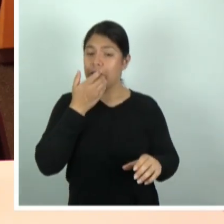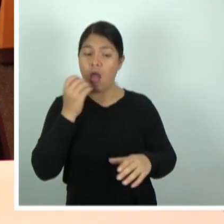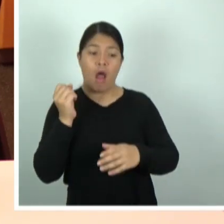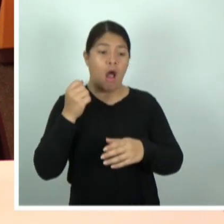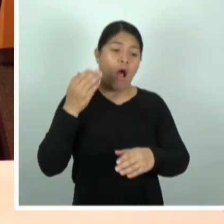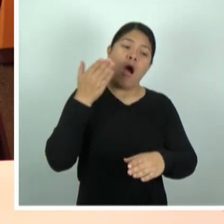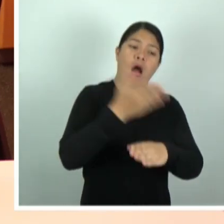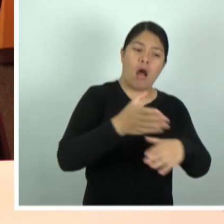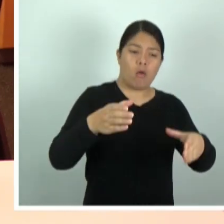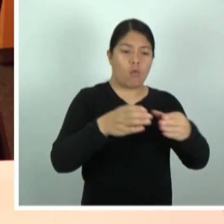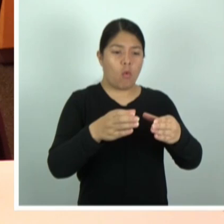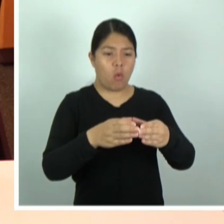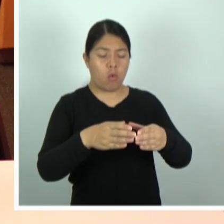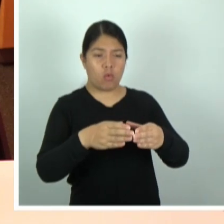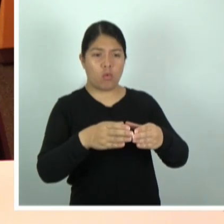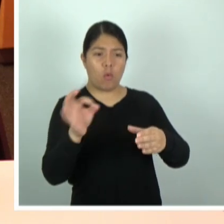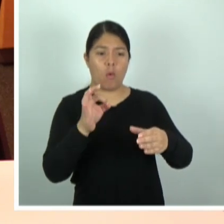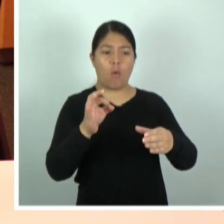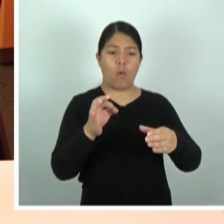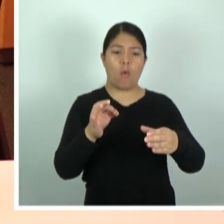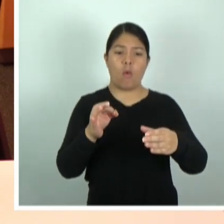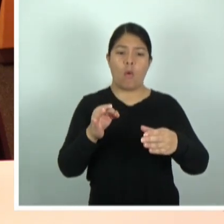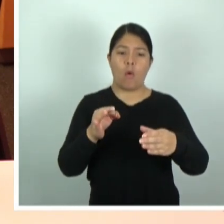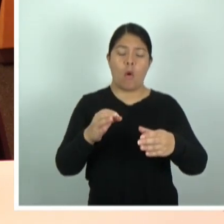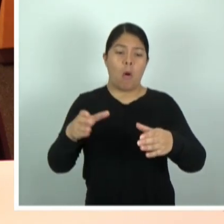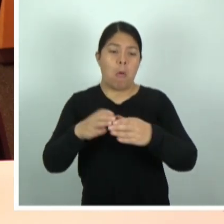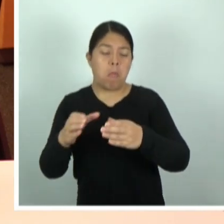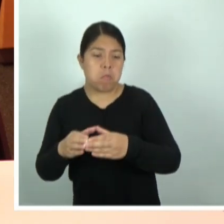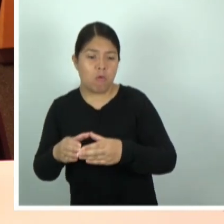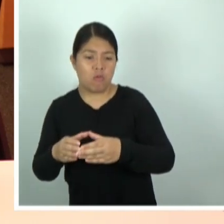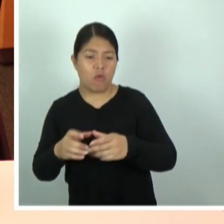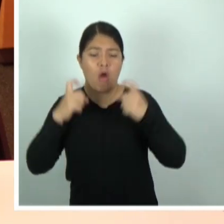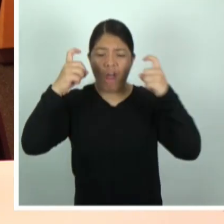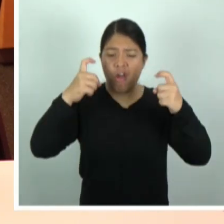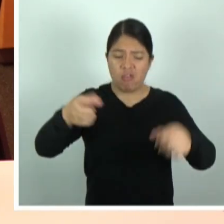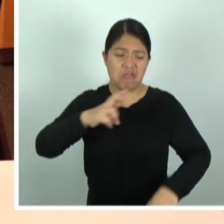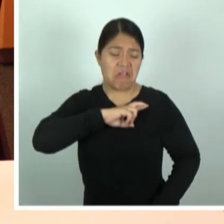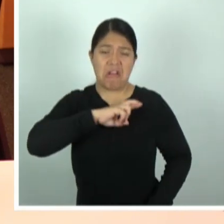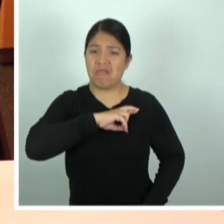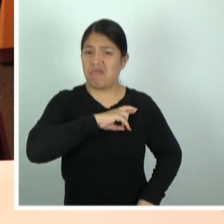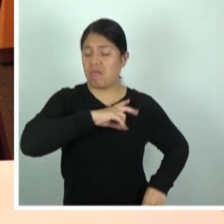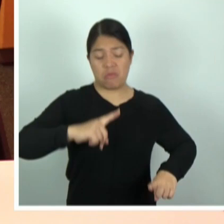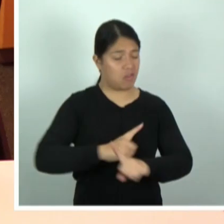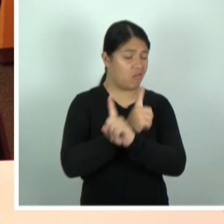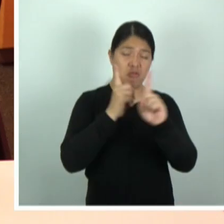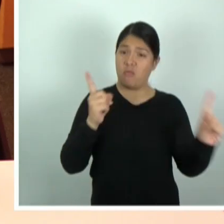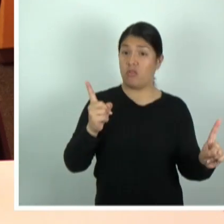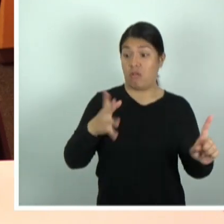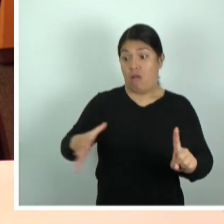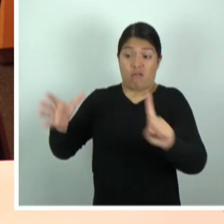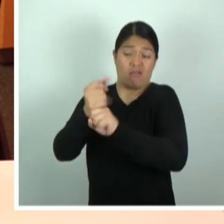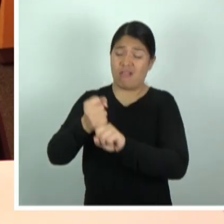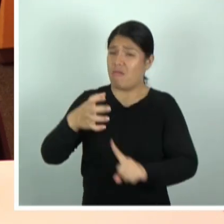tú visitas, no importa tu esfuerzo religioso, no lo vamos a conseguir. Porque